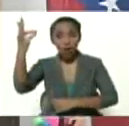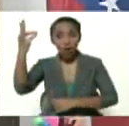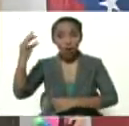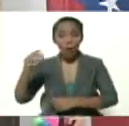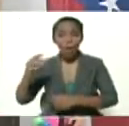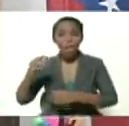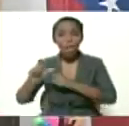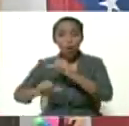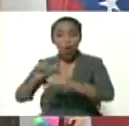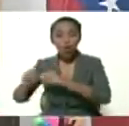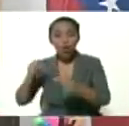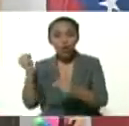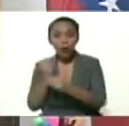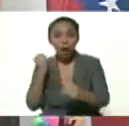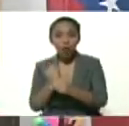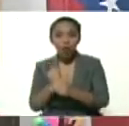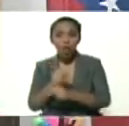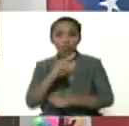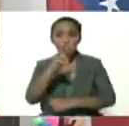de trabajadores.